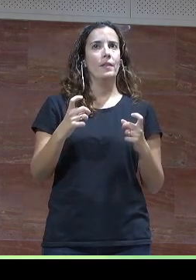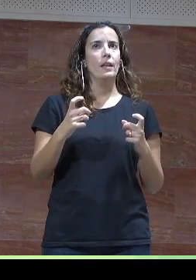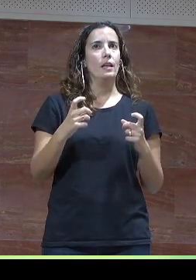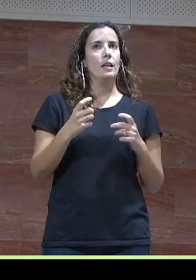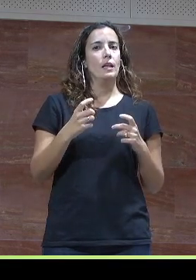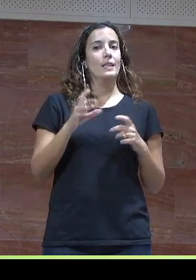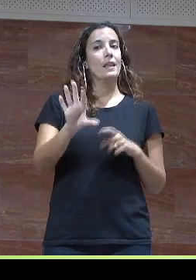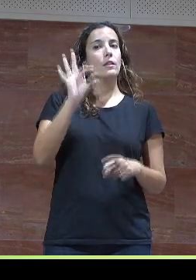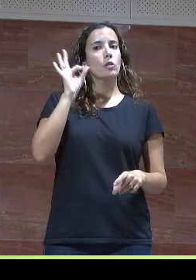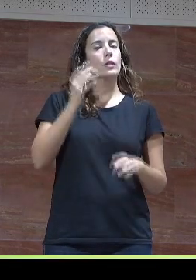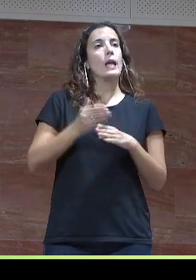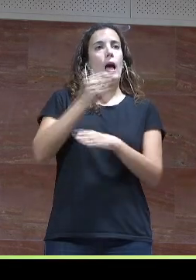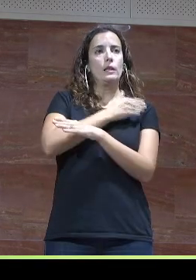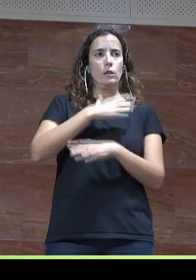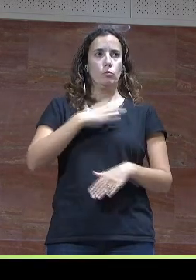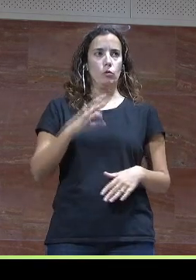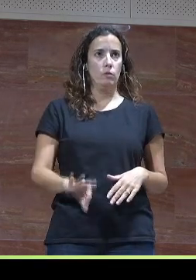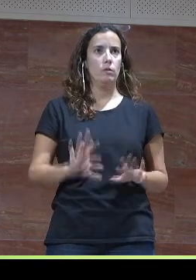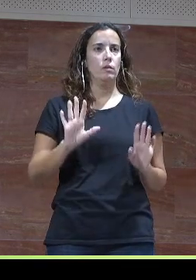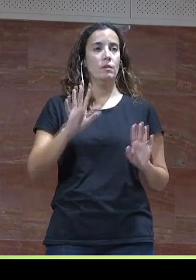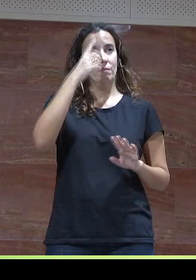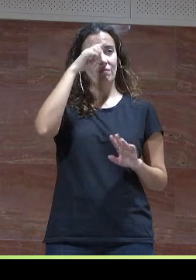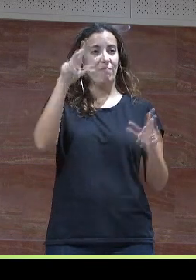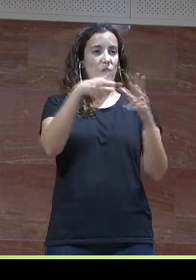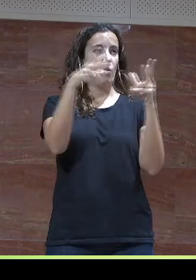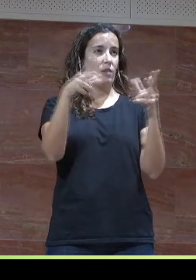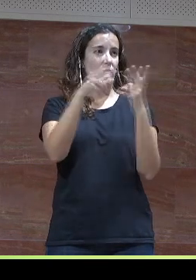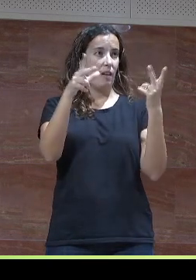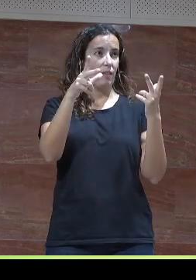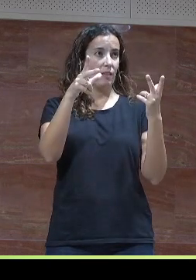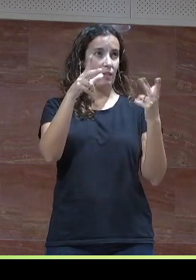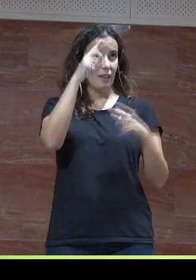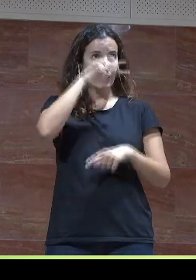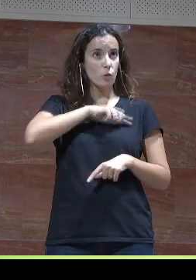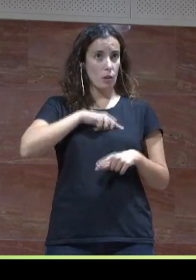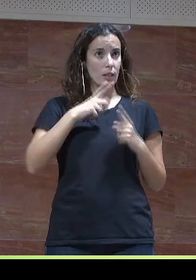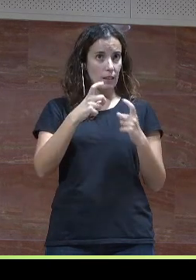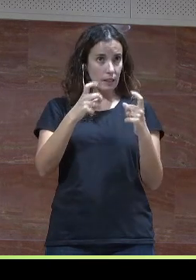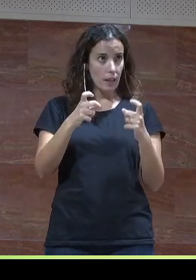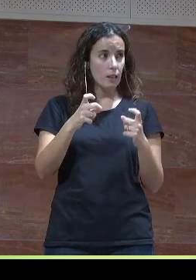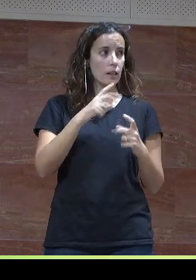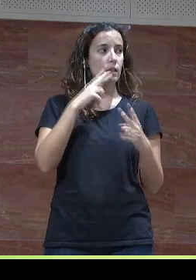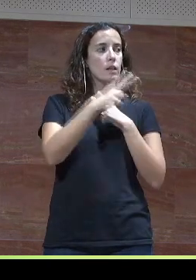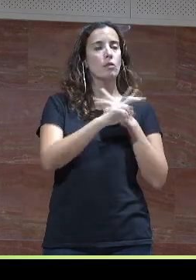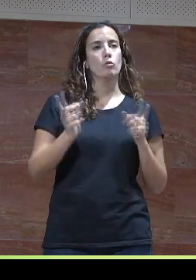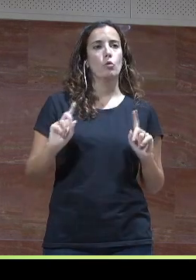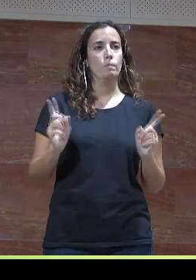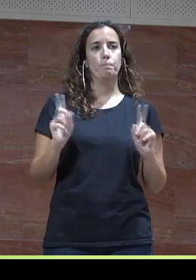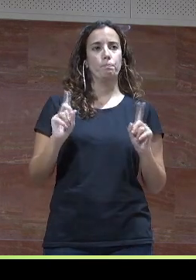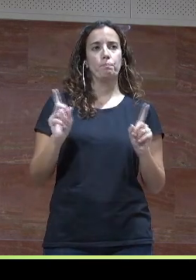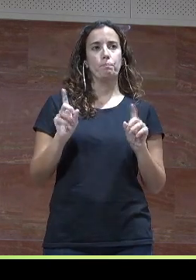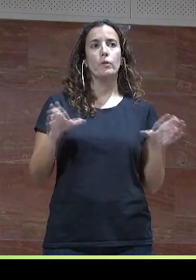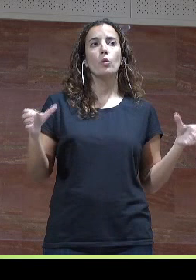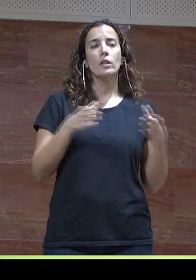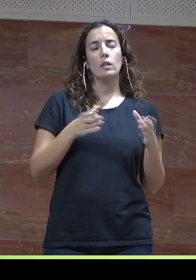tiempo, pero ¿pensáis que la sociedad es consciente de esa necesidad en general? No, como colectivo en